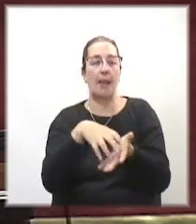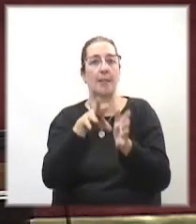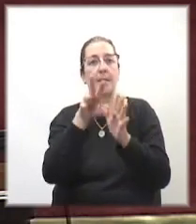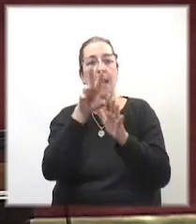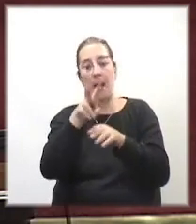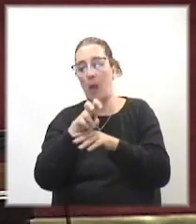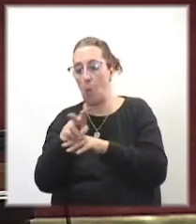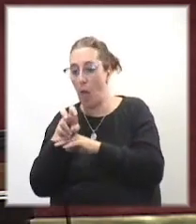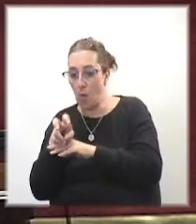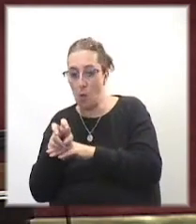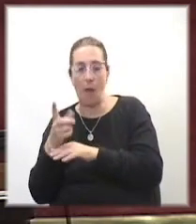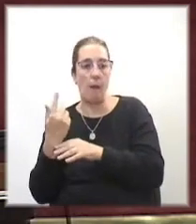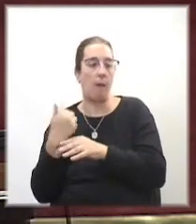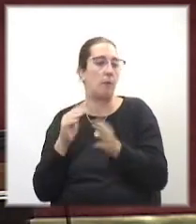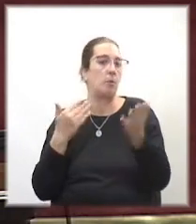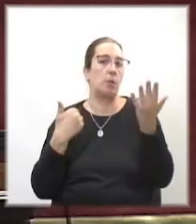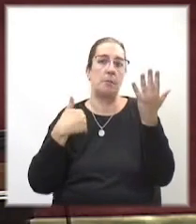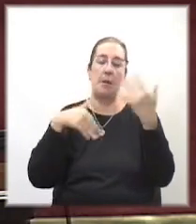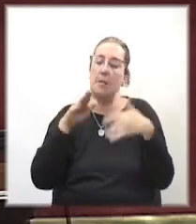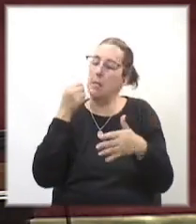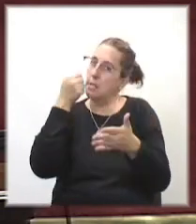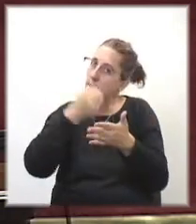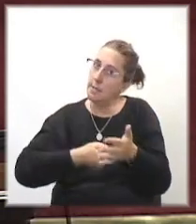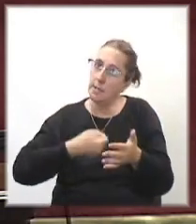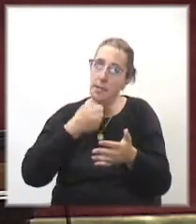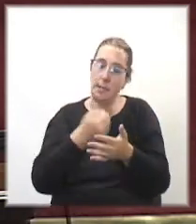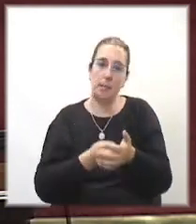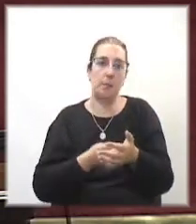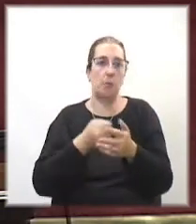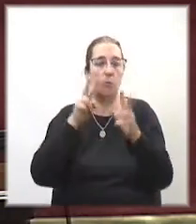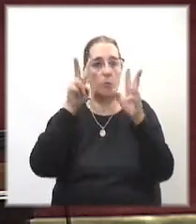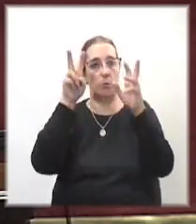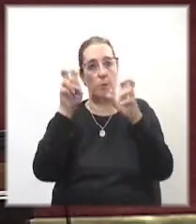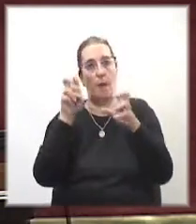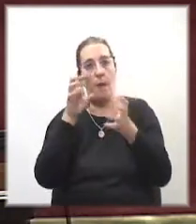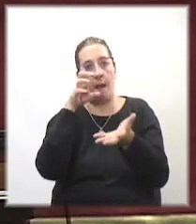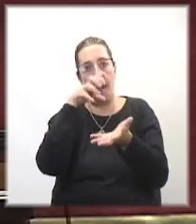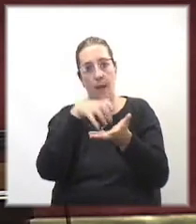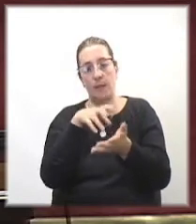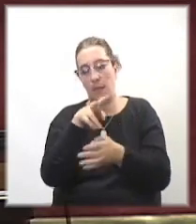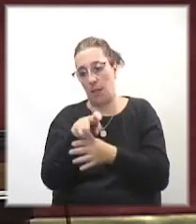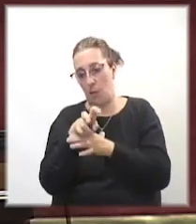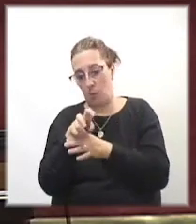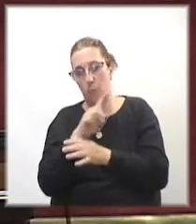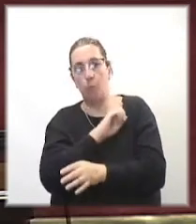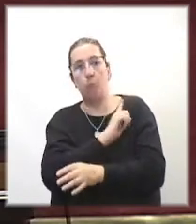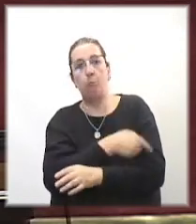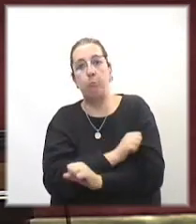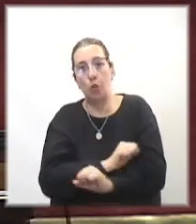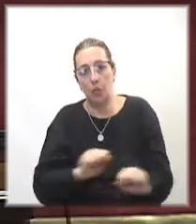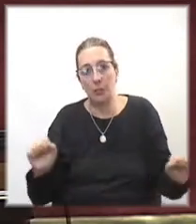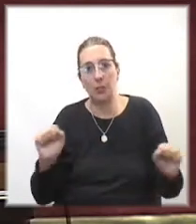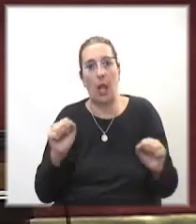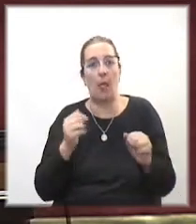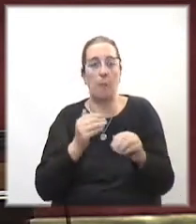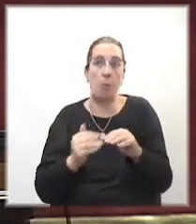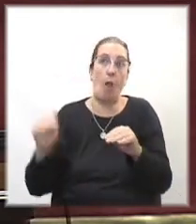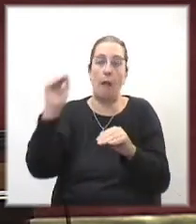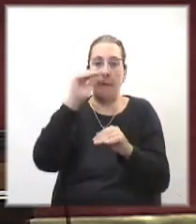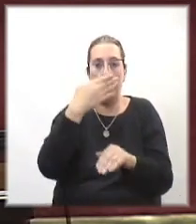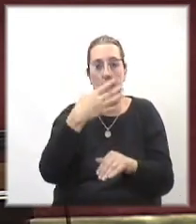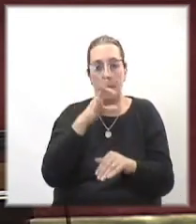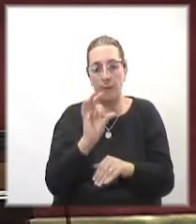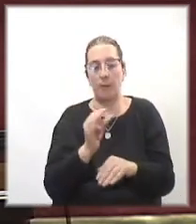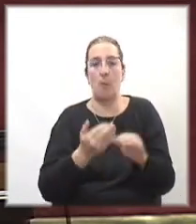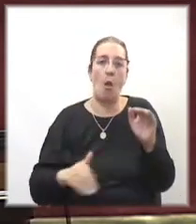más insistimos con el tema de la agencia reguladora, eran las potestades por encima del BPS, por encima del